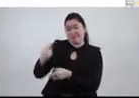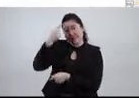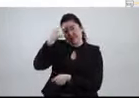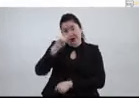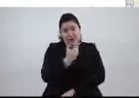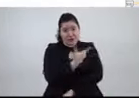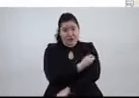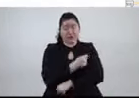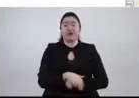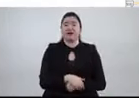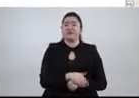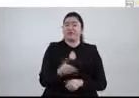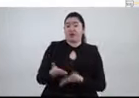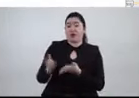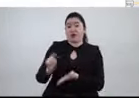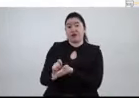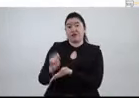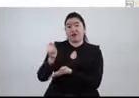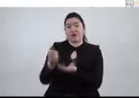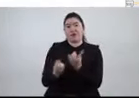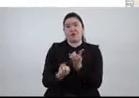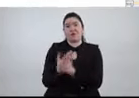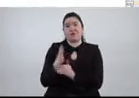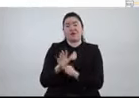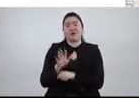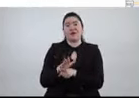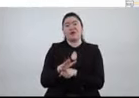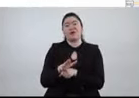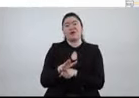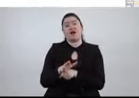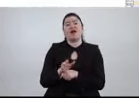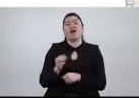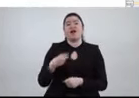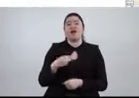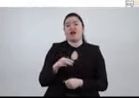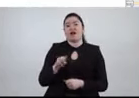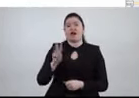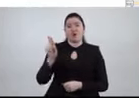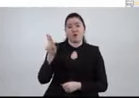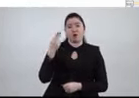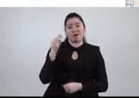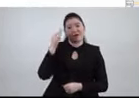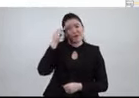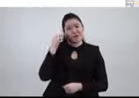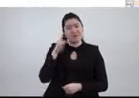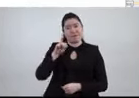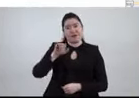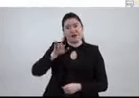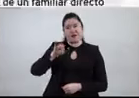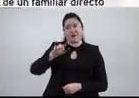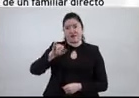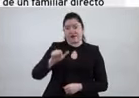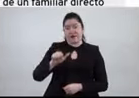en Tláhuac, esta es una nueva sede, que es la Universidad Marista, con 49 células